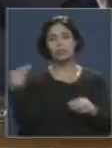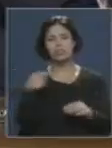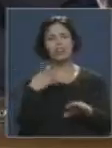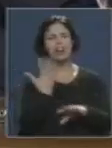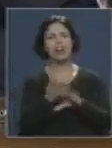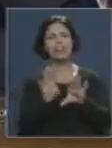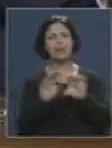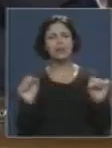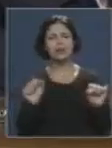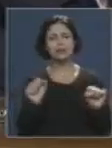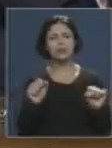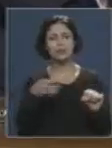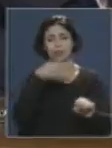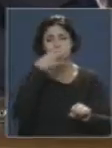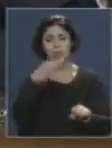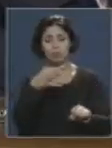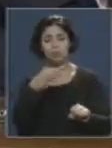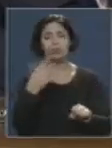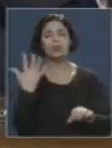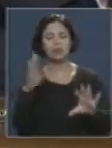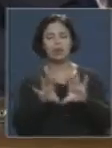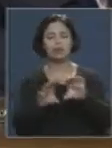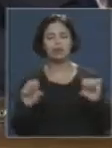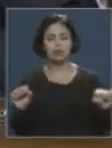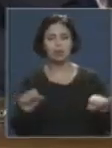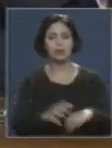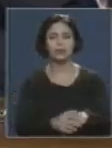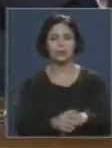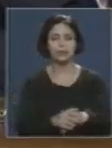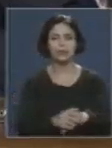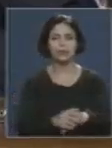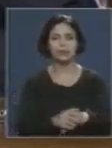de acuerdo a la propuesta? Acordado.